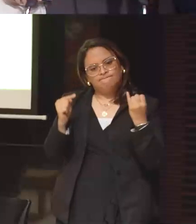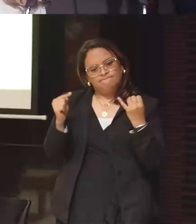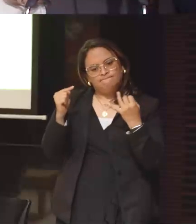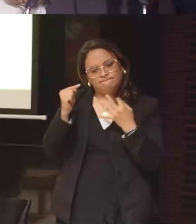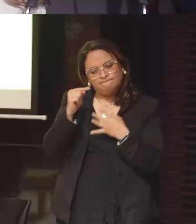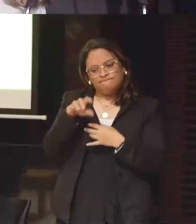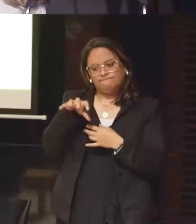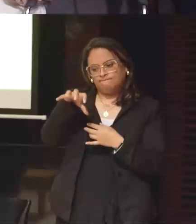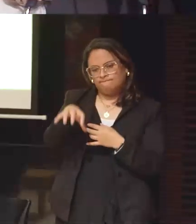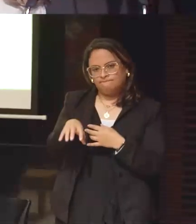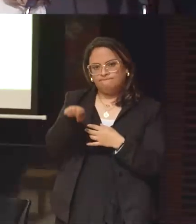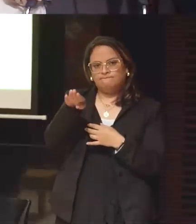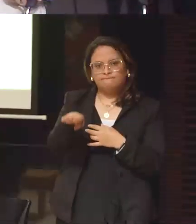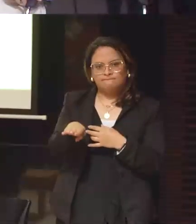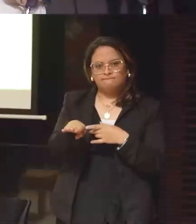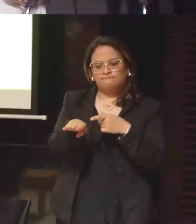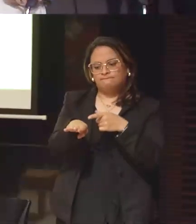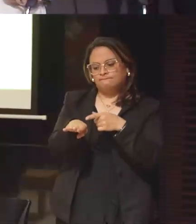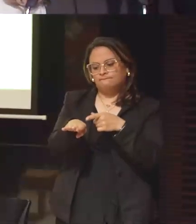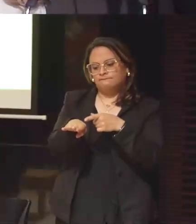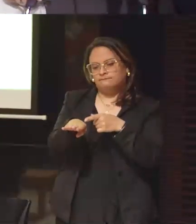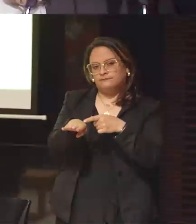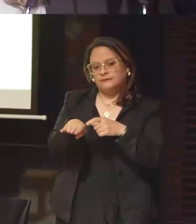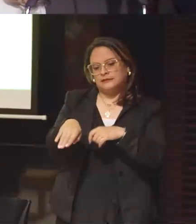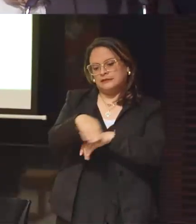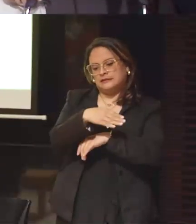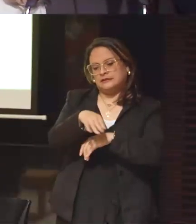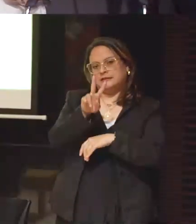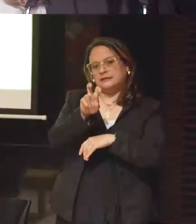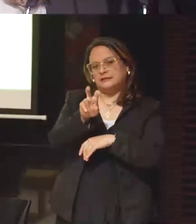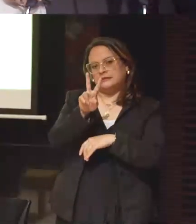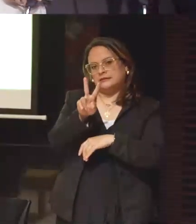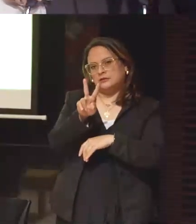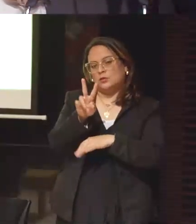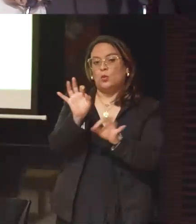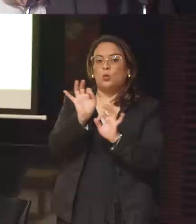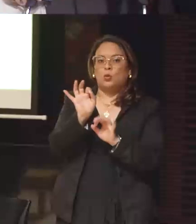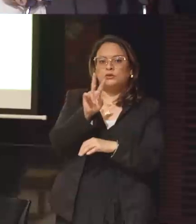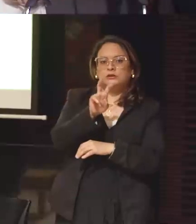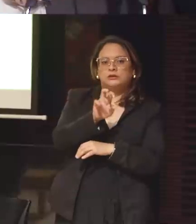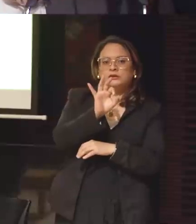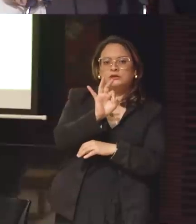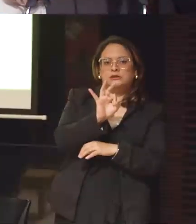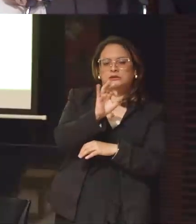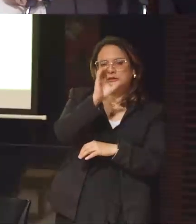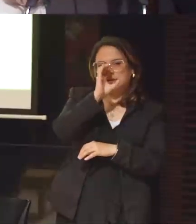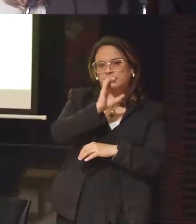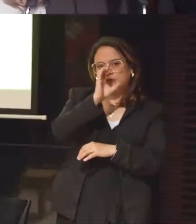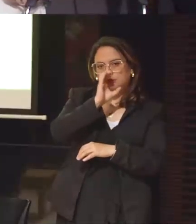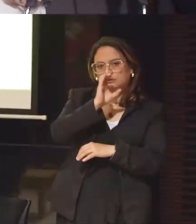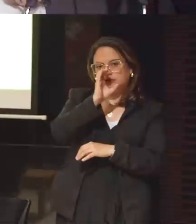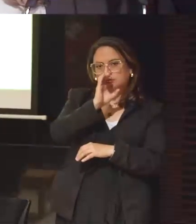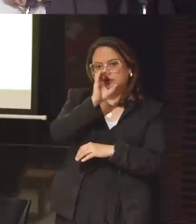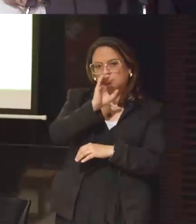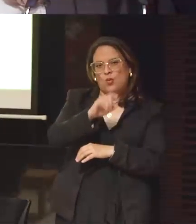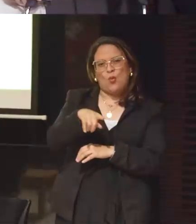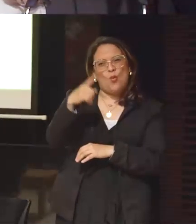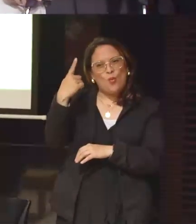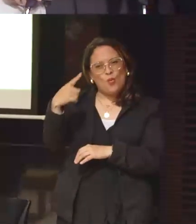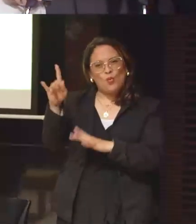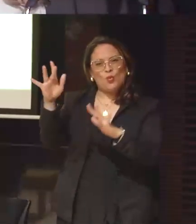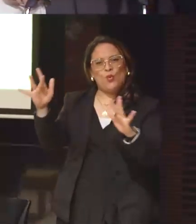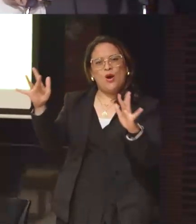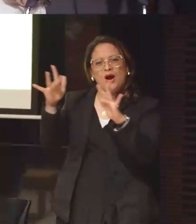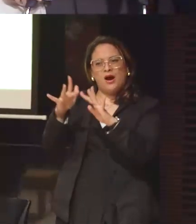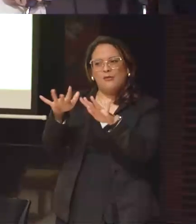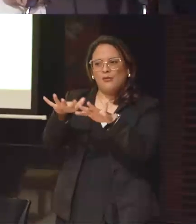de, antes de terminar en la 72, en la 63, por ejemplo, en Chapinero, que tiene otro discurso, que tiene otra